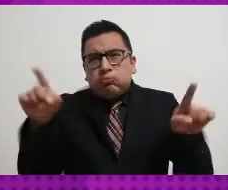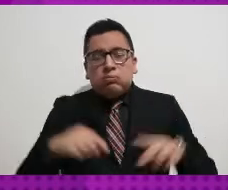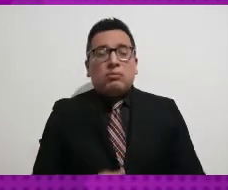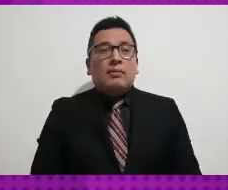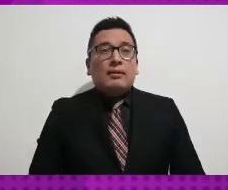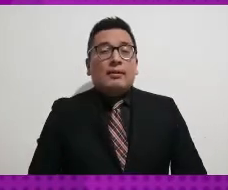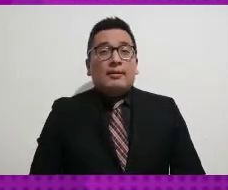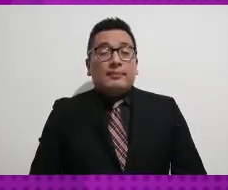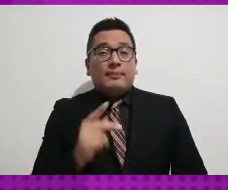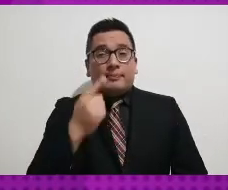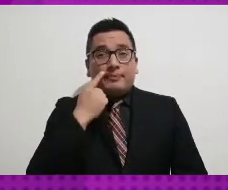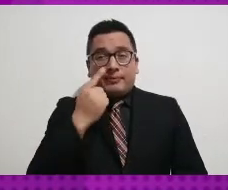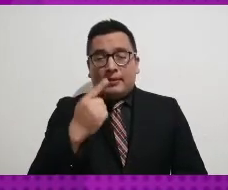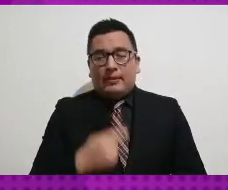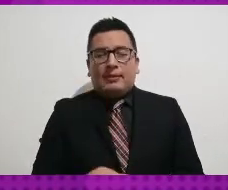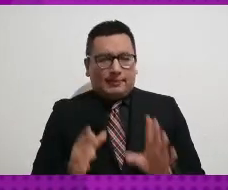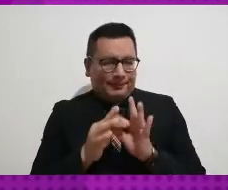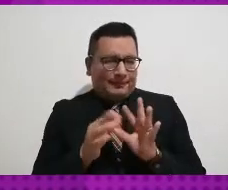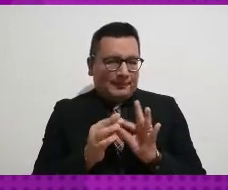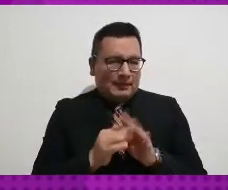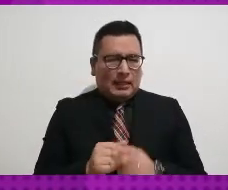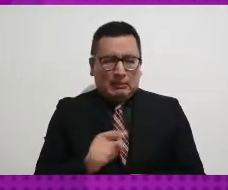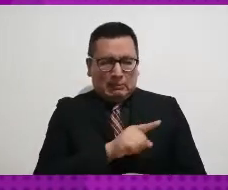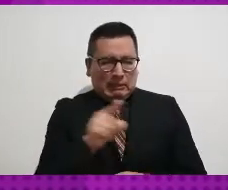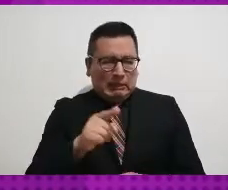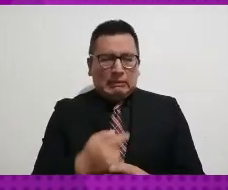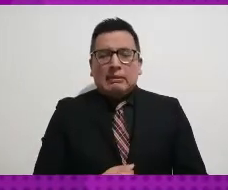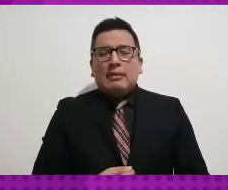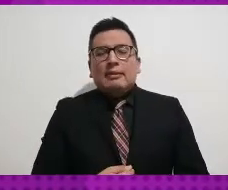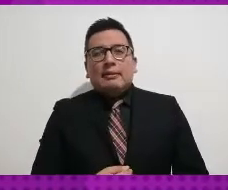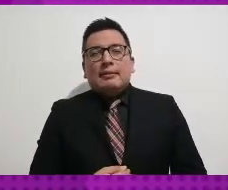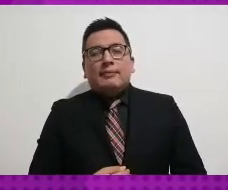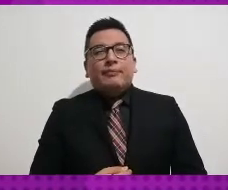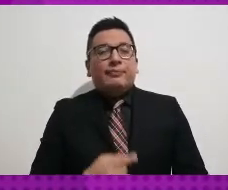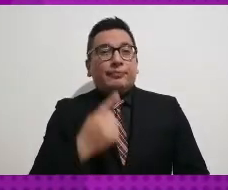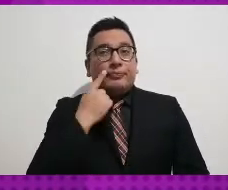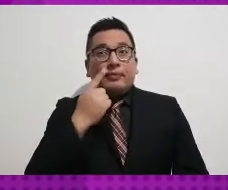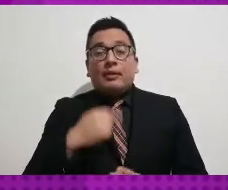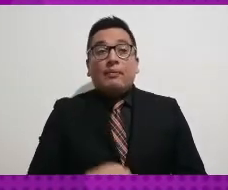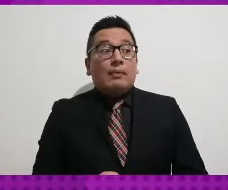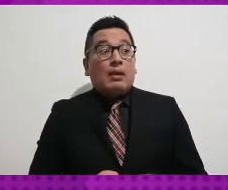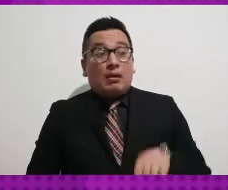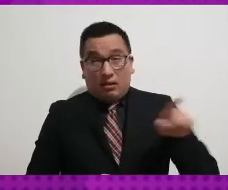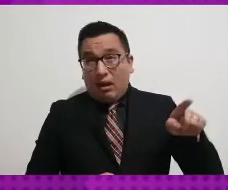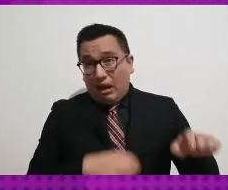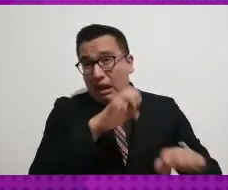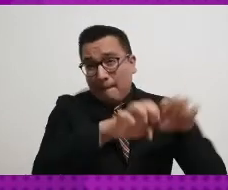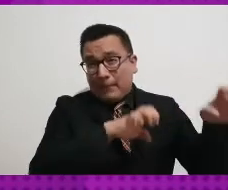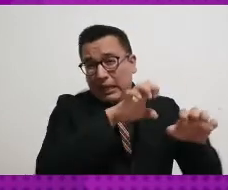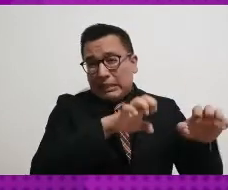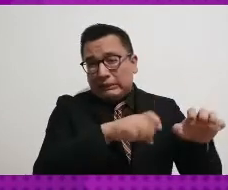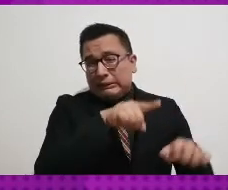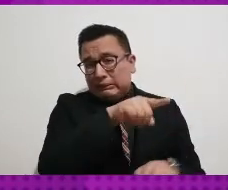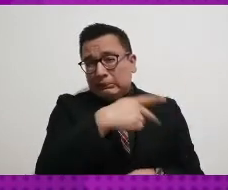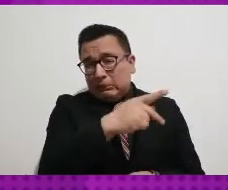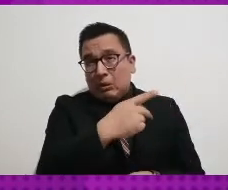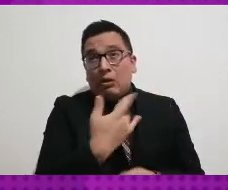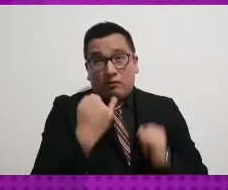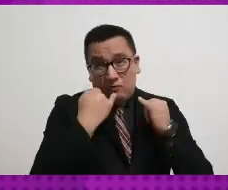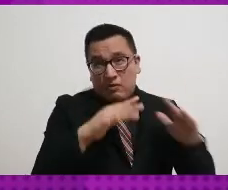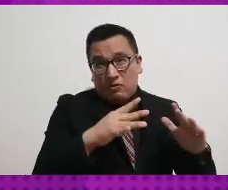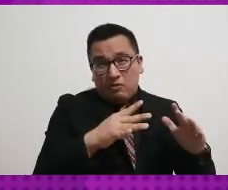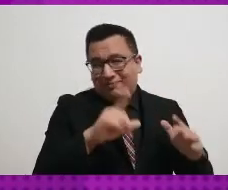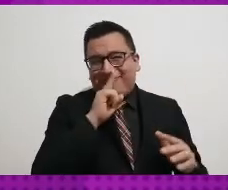que muy gentilmente nos siguen en este programa, en el sentido de que, bueno, las personas morales, pues bueno, no poseen datos